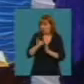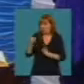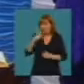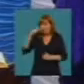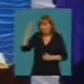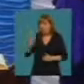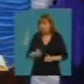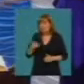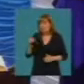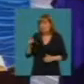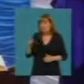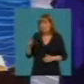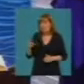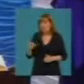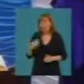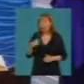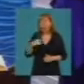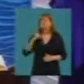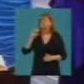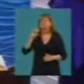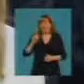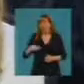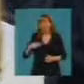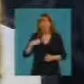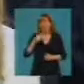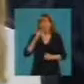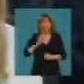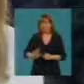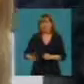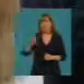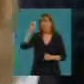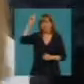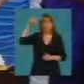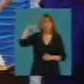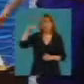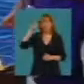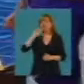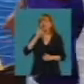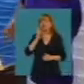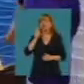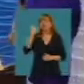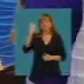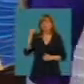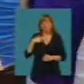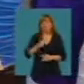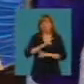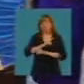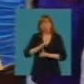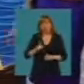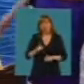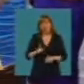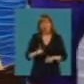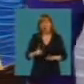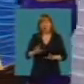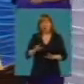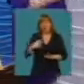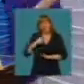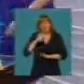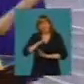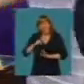Argentina. Y también lo hago por Néstor. ¡Sí, juro! Si así no lo hicieres, Dios y la Nación lo